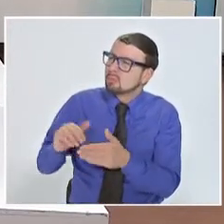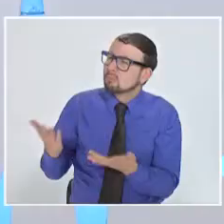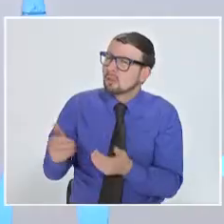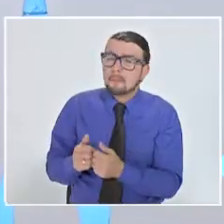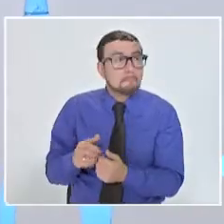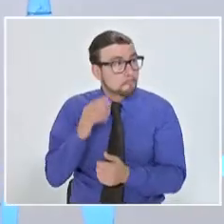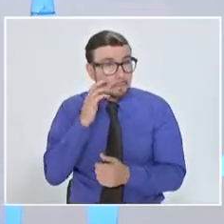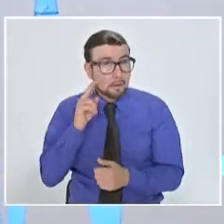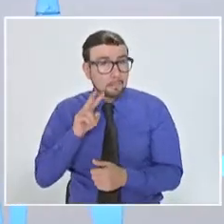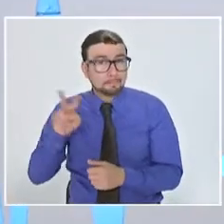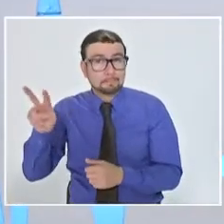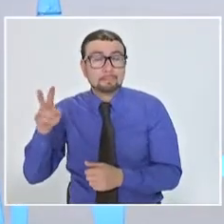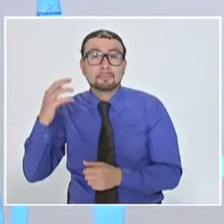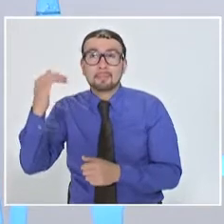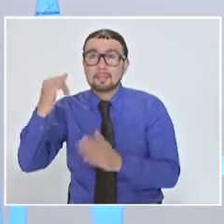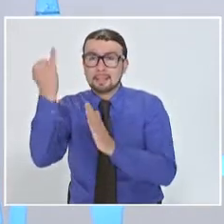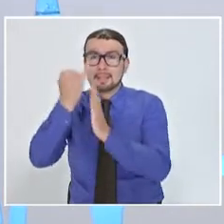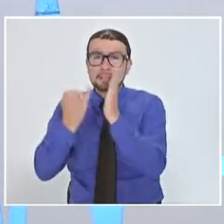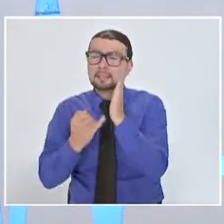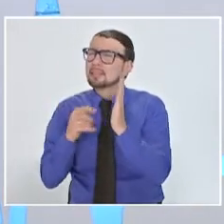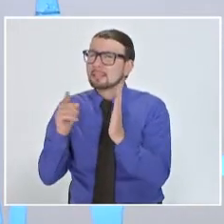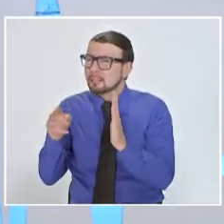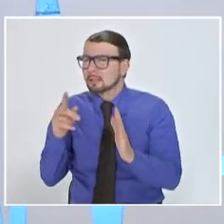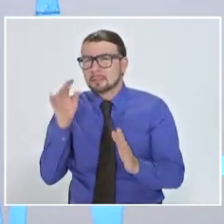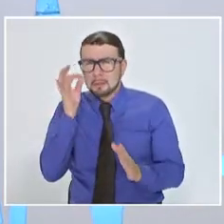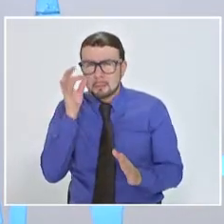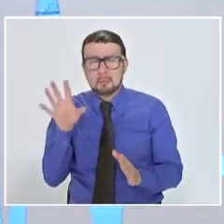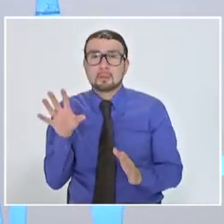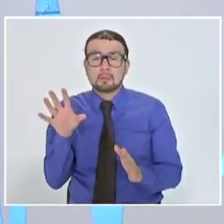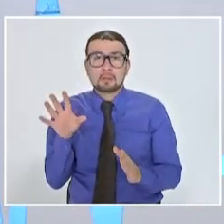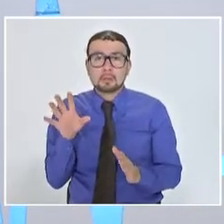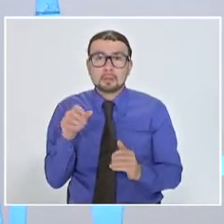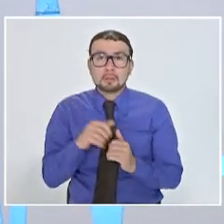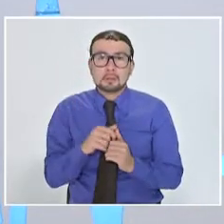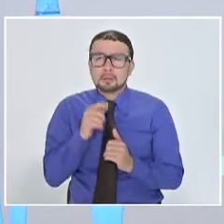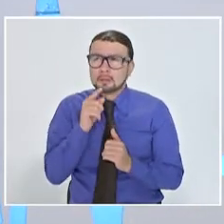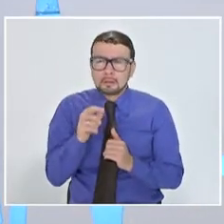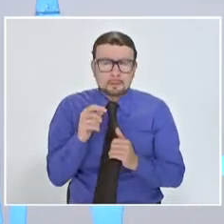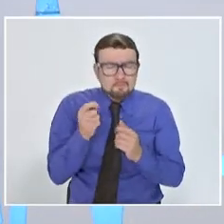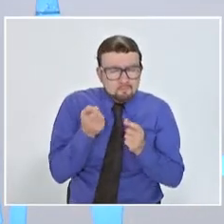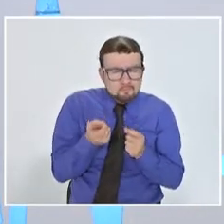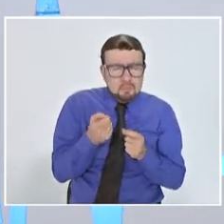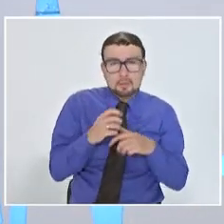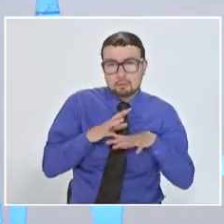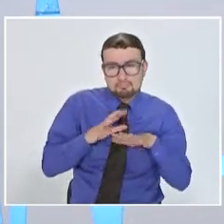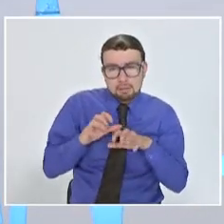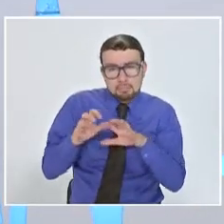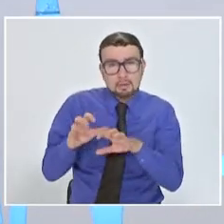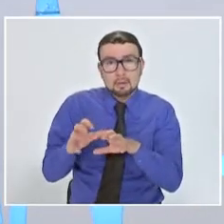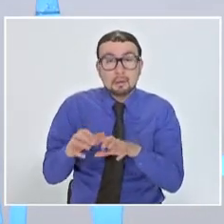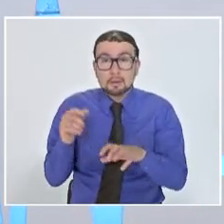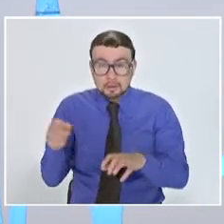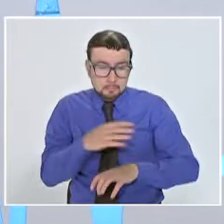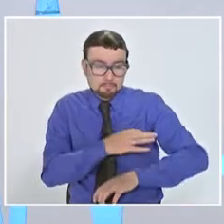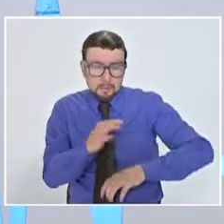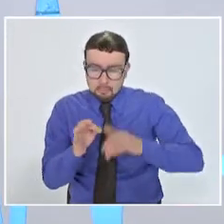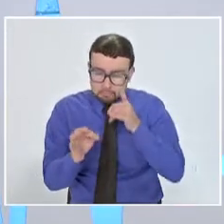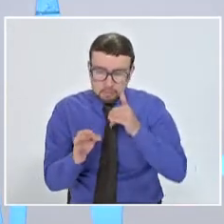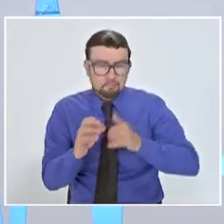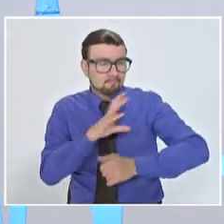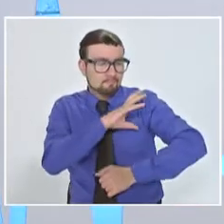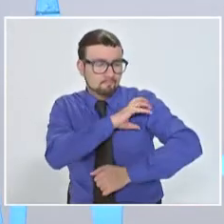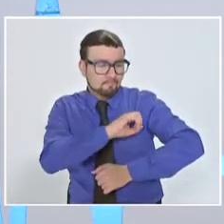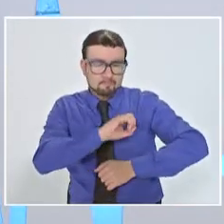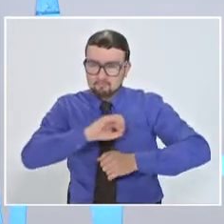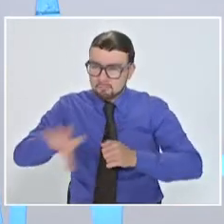imagen que es probablemente, tiene una baja probabilidad de malignidad, entonces lo que nosotros hacemos es retirarla, la enviamos